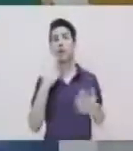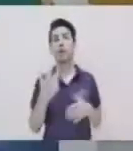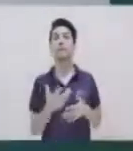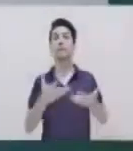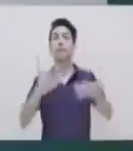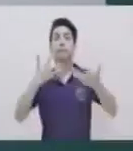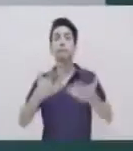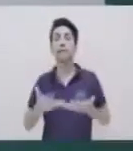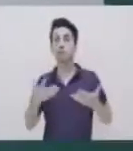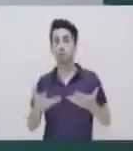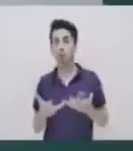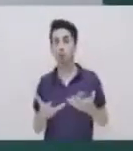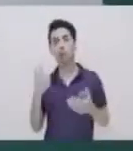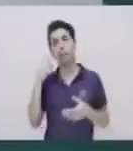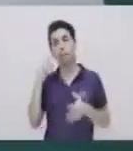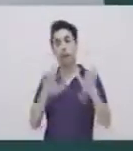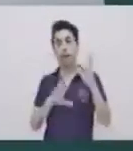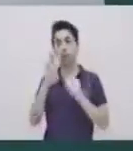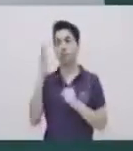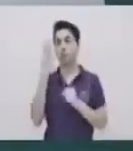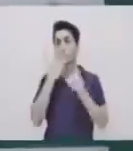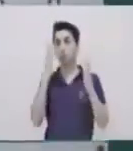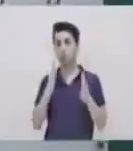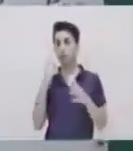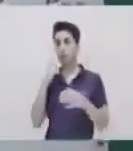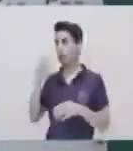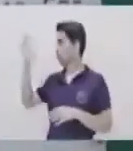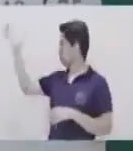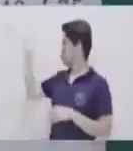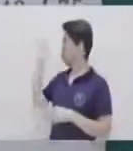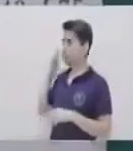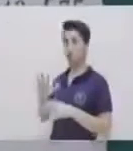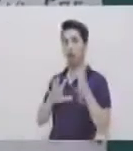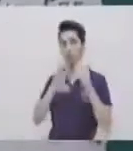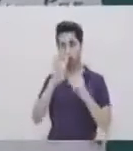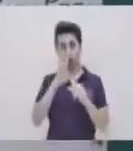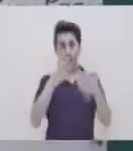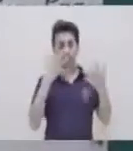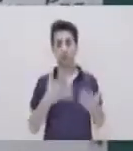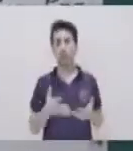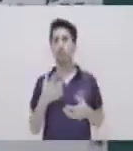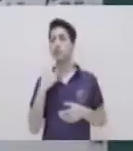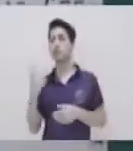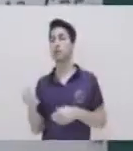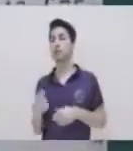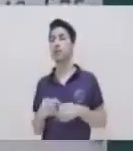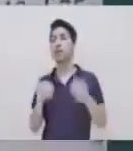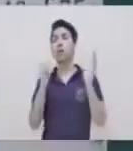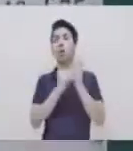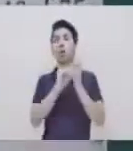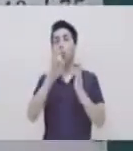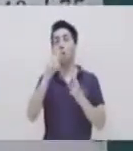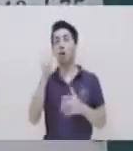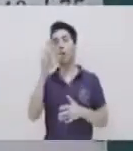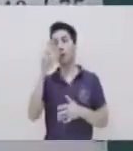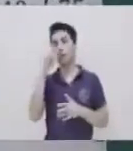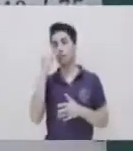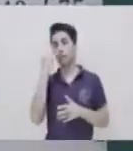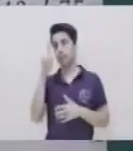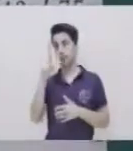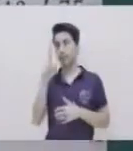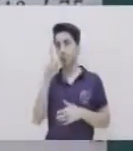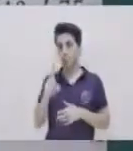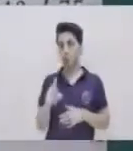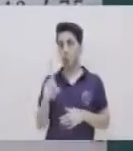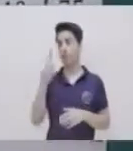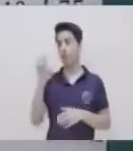de 14 estudiantes son los siguientes. Y acá tenemos los 14 pesos. Calculad el cuartil 1, el decil 3, el